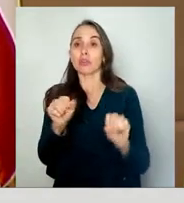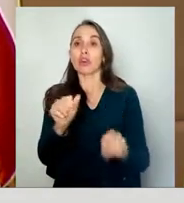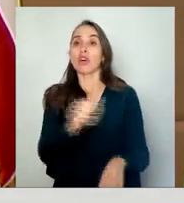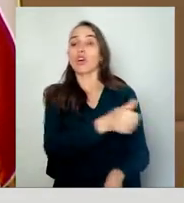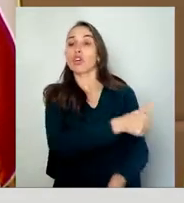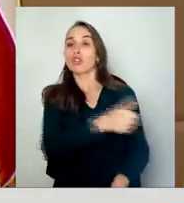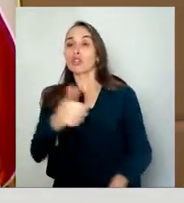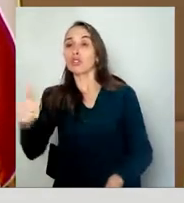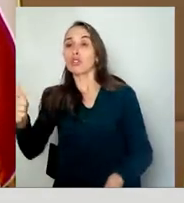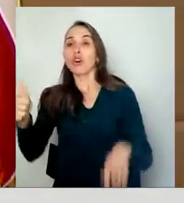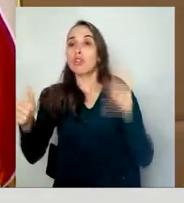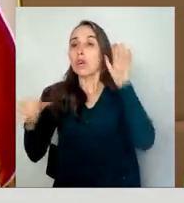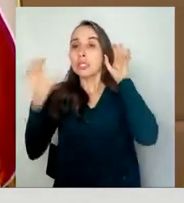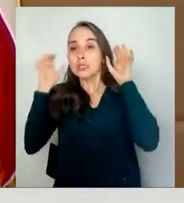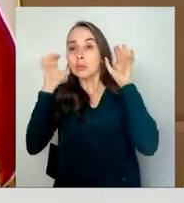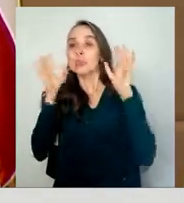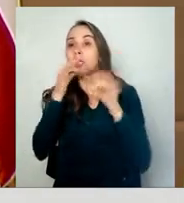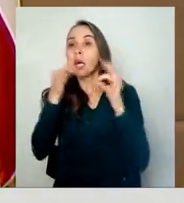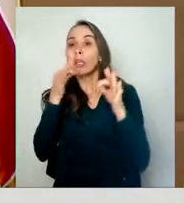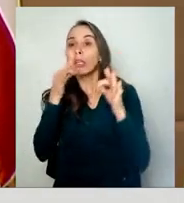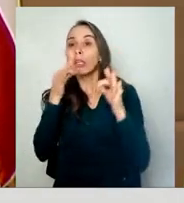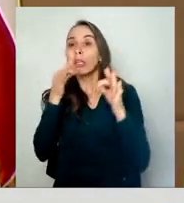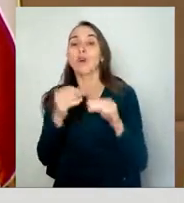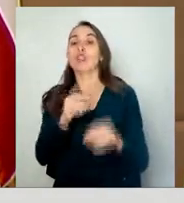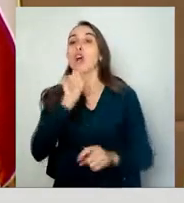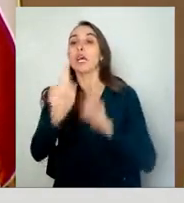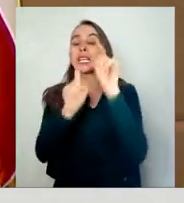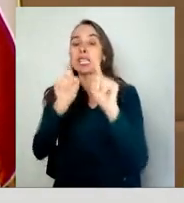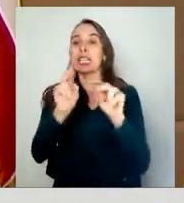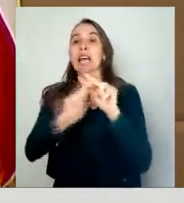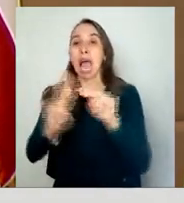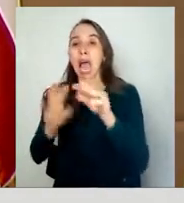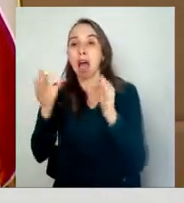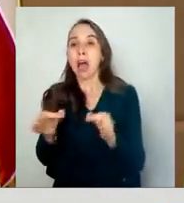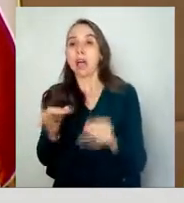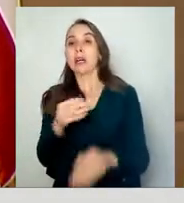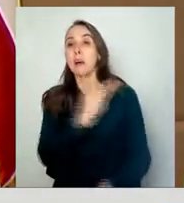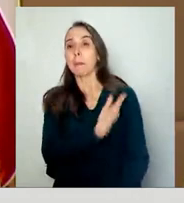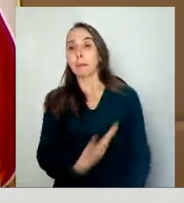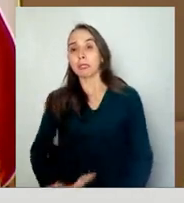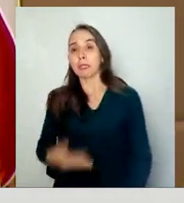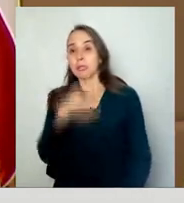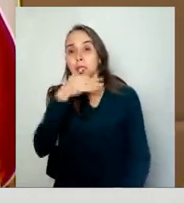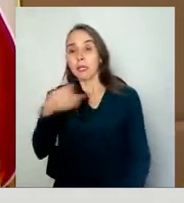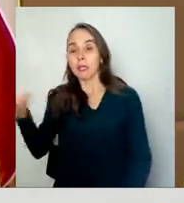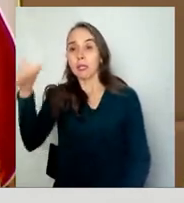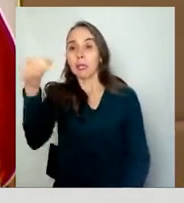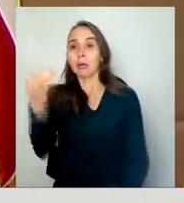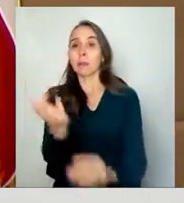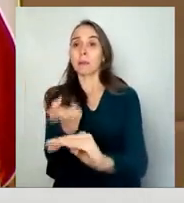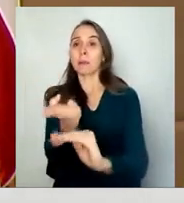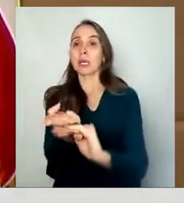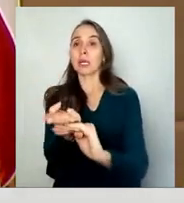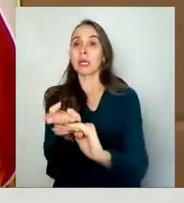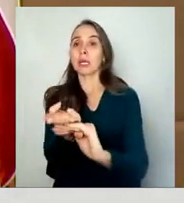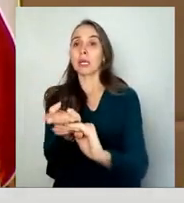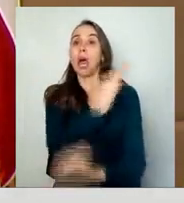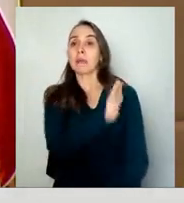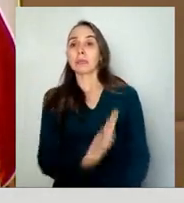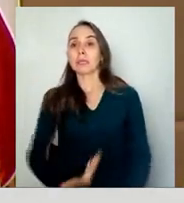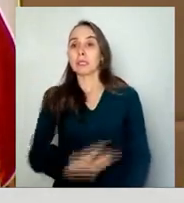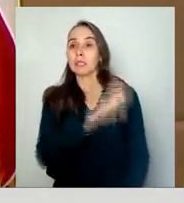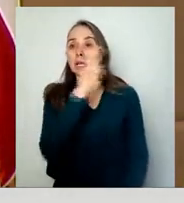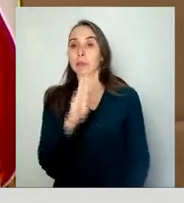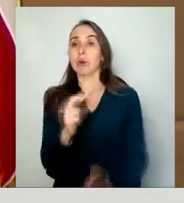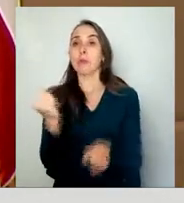en las acciones presidente y por su intermedio presidente Le pido al primer mandatario que le dé su